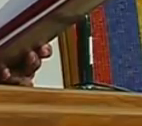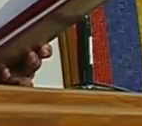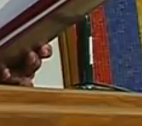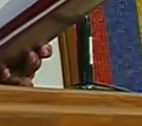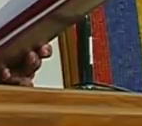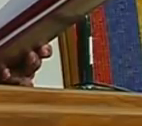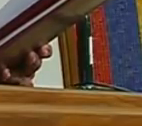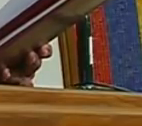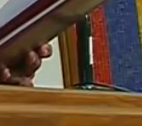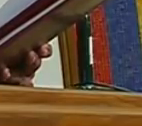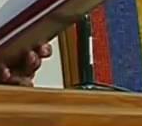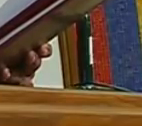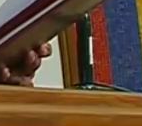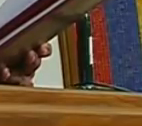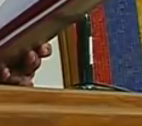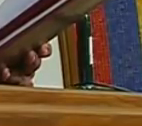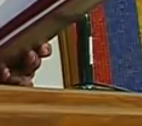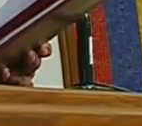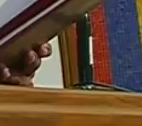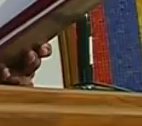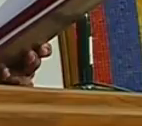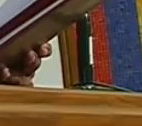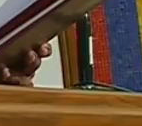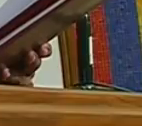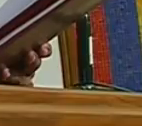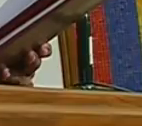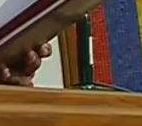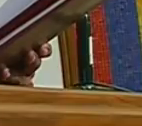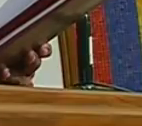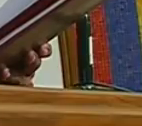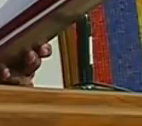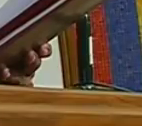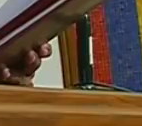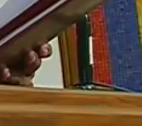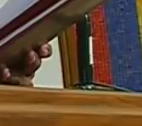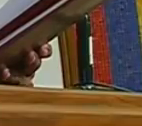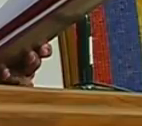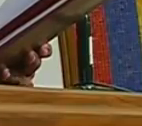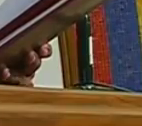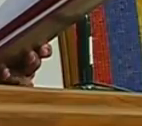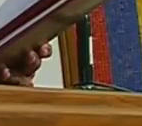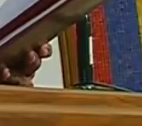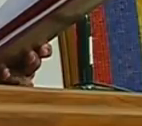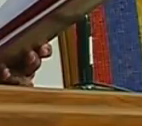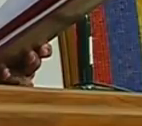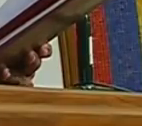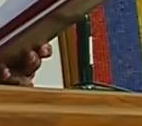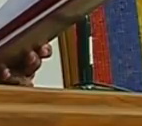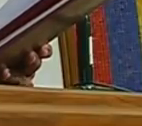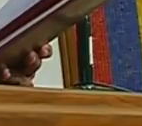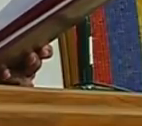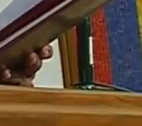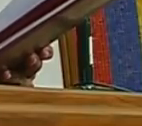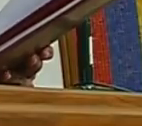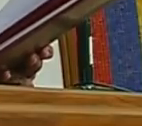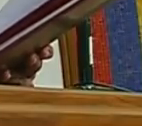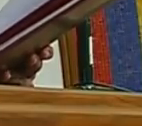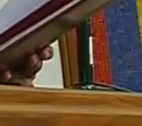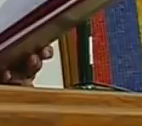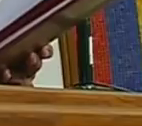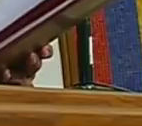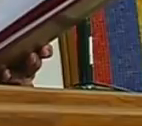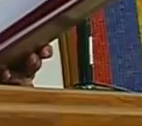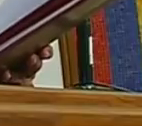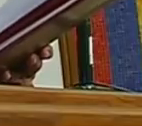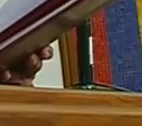ordenó la publicación en la Gaceta Oficial de la República Bolivariana de Venezuela. Agotada la materia, se levantó la sesión.